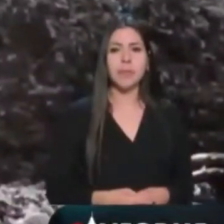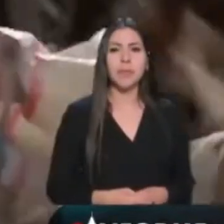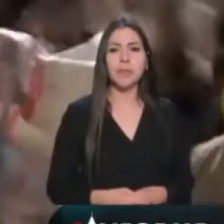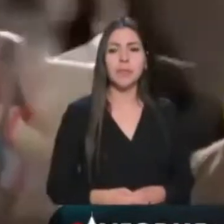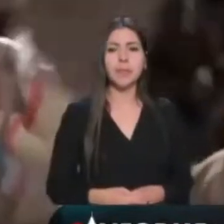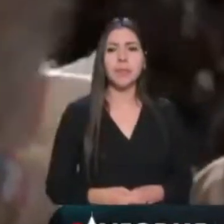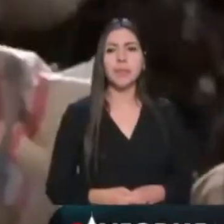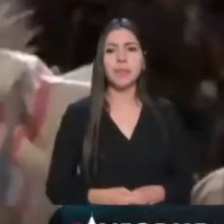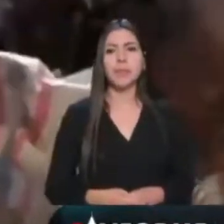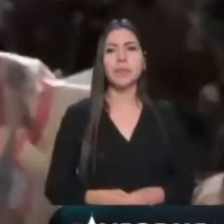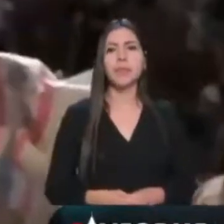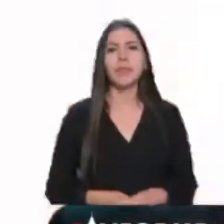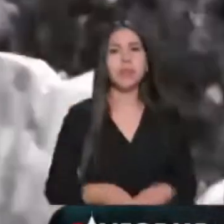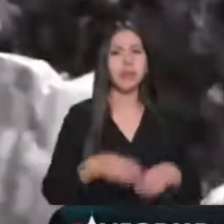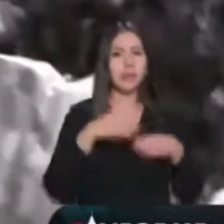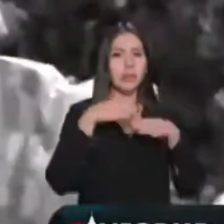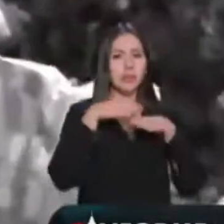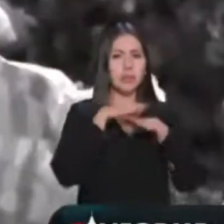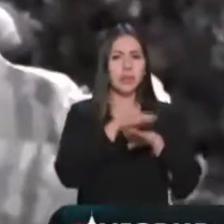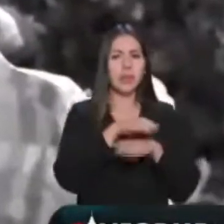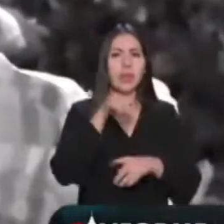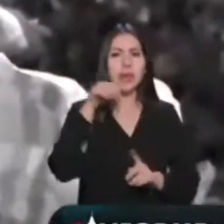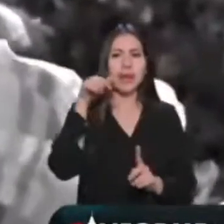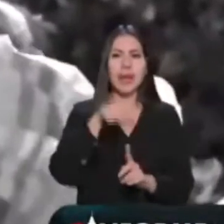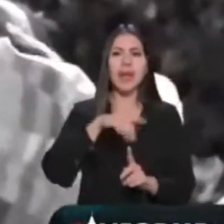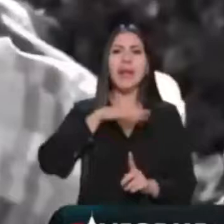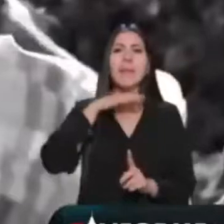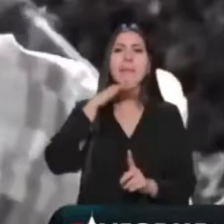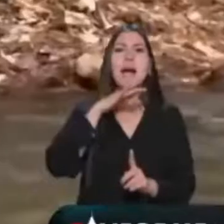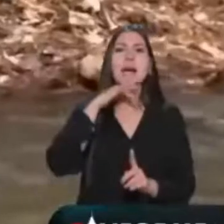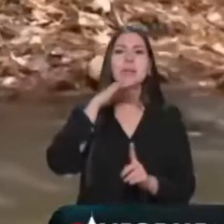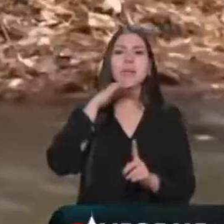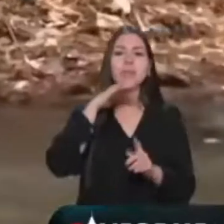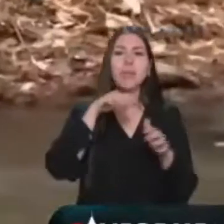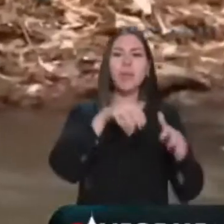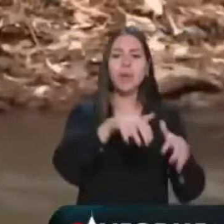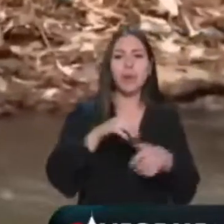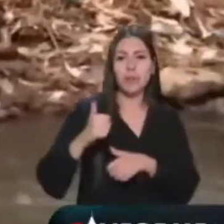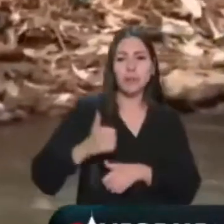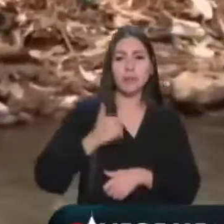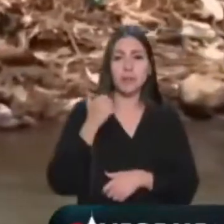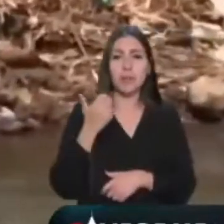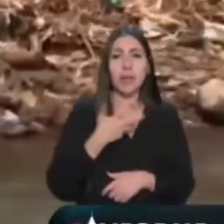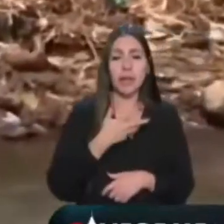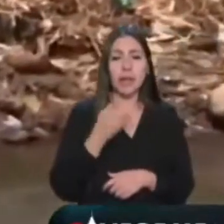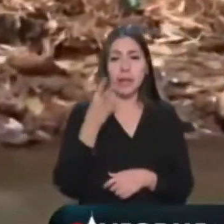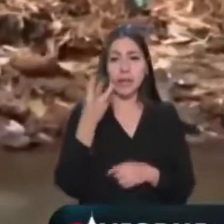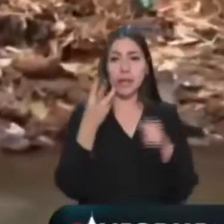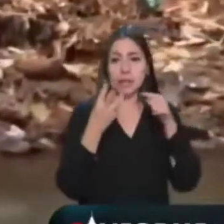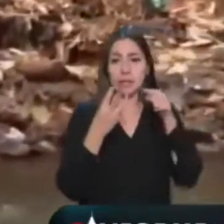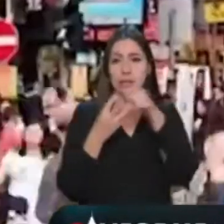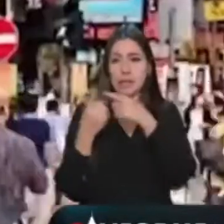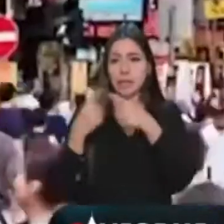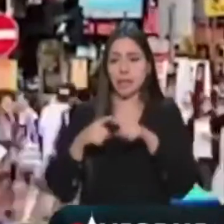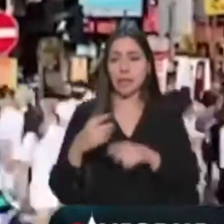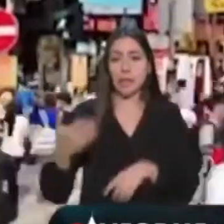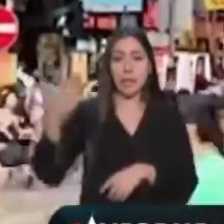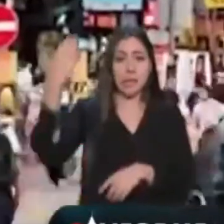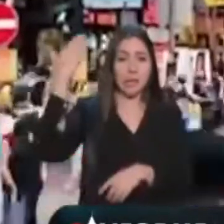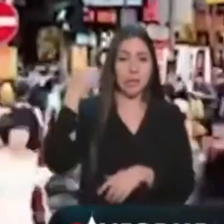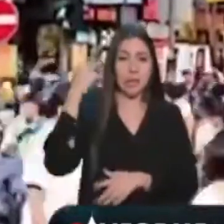Sobre el colonialismo de la basura hay tres posibles visiones. La del pasado, cuando en el año 2018